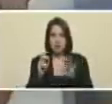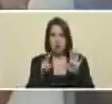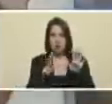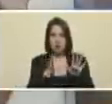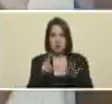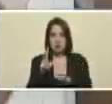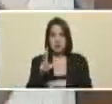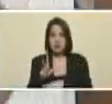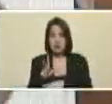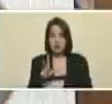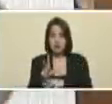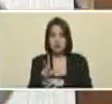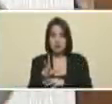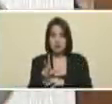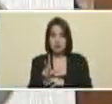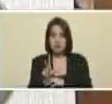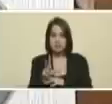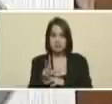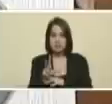1983,